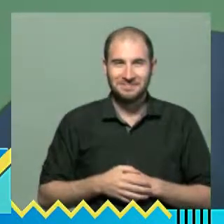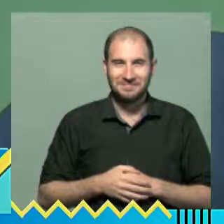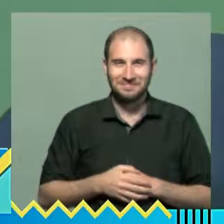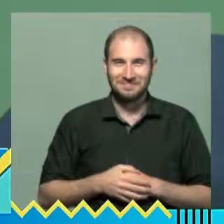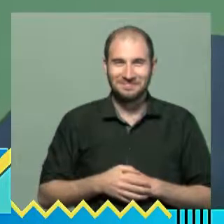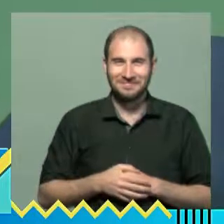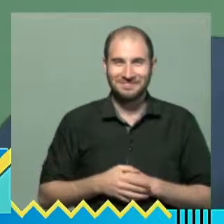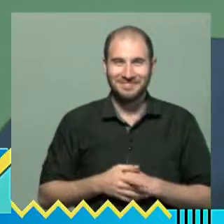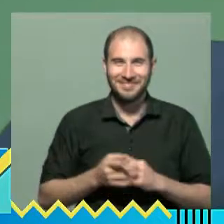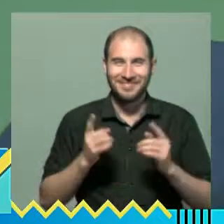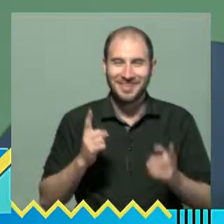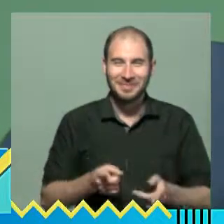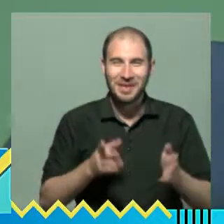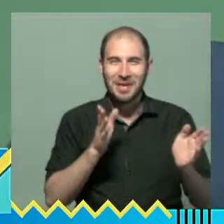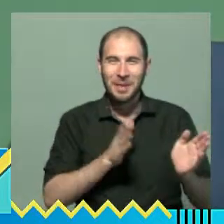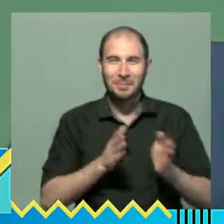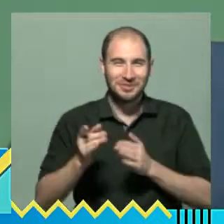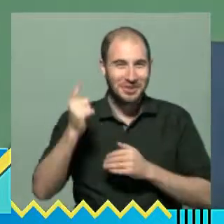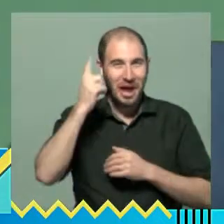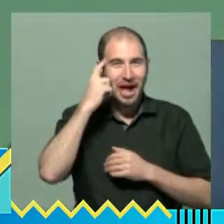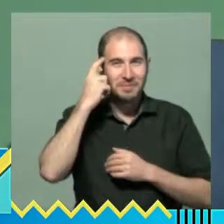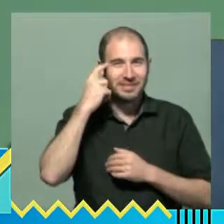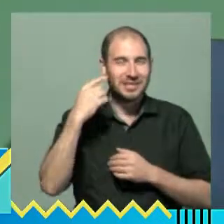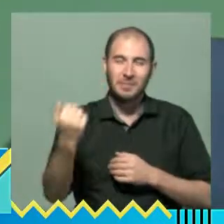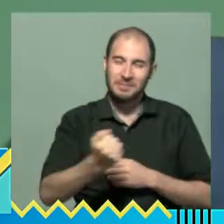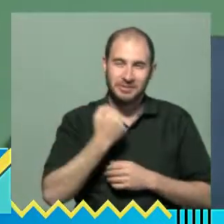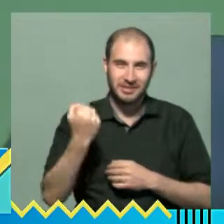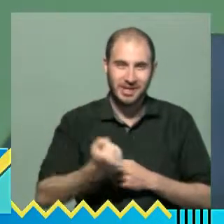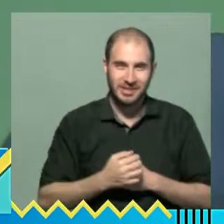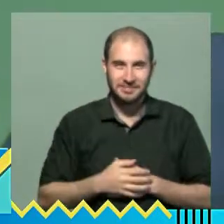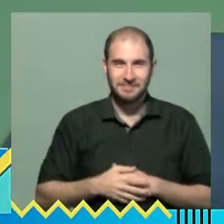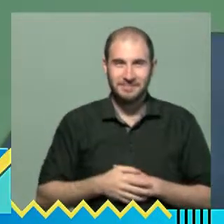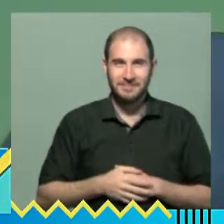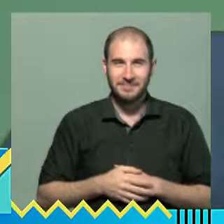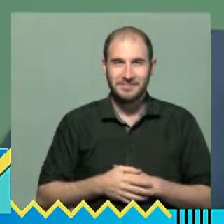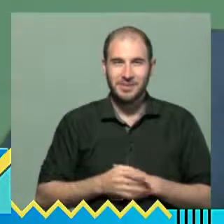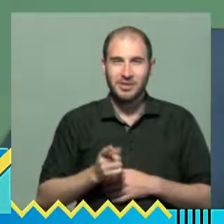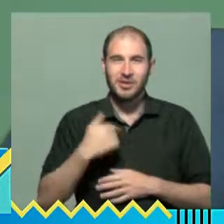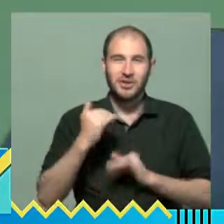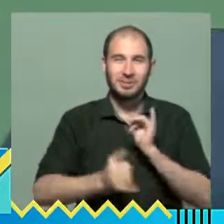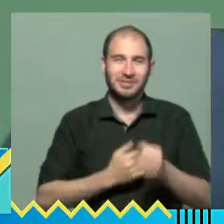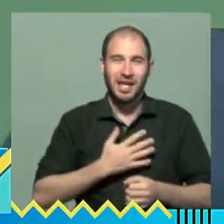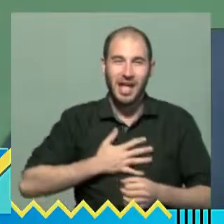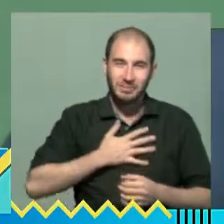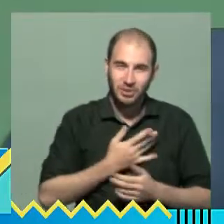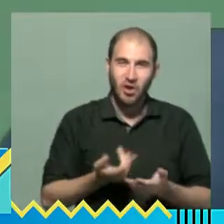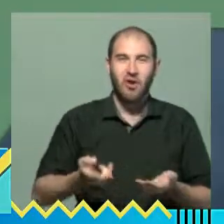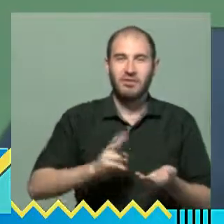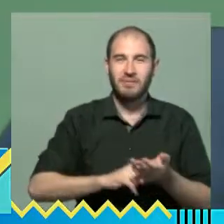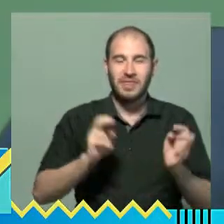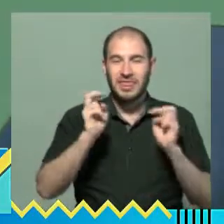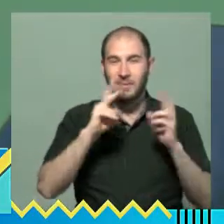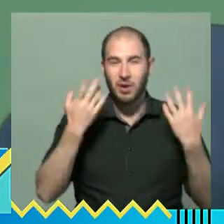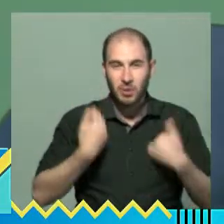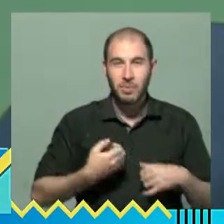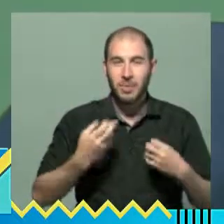Y sobre todo en los procesos de aprendizaje tiene un peso que es muy importante. Y cuando hablamos de emociones, vuelvo a la cuestión del cuerpo, porque